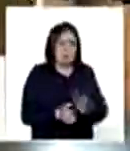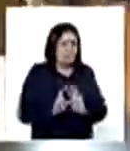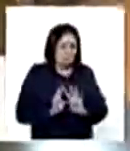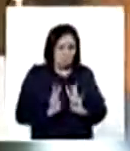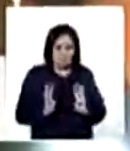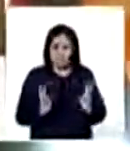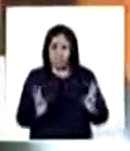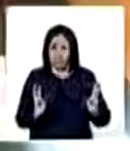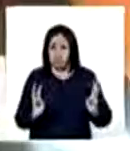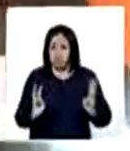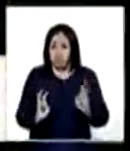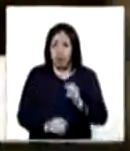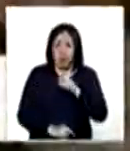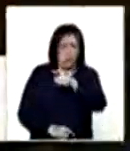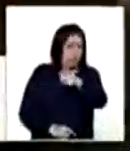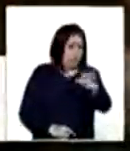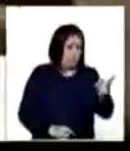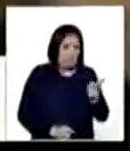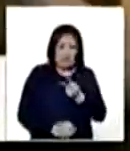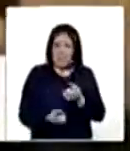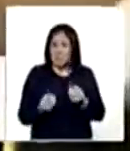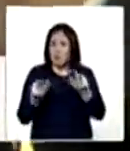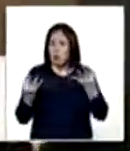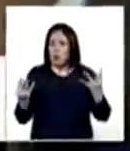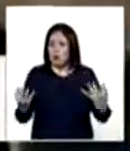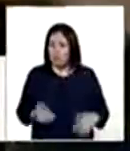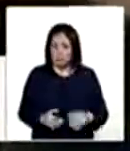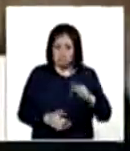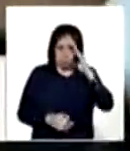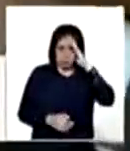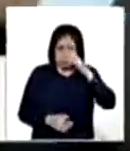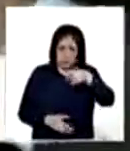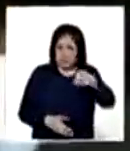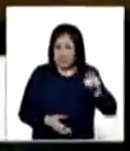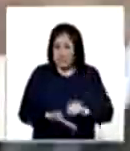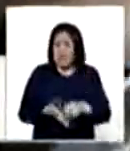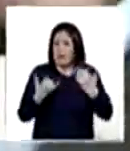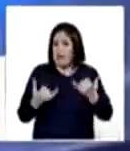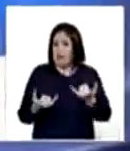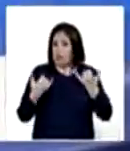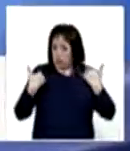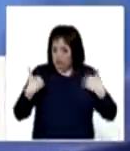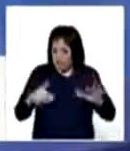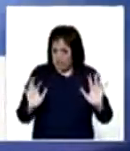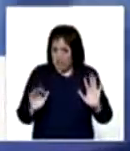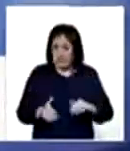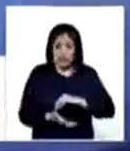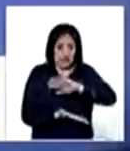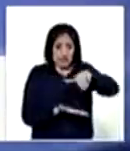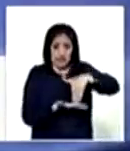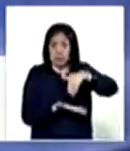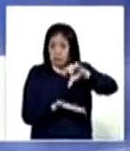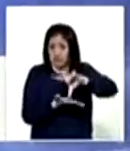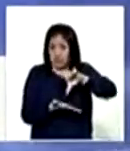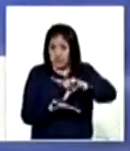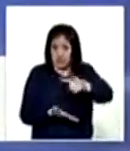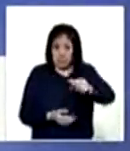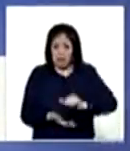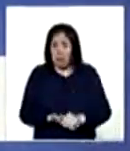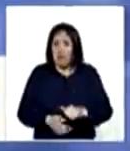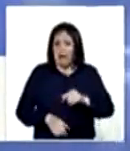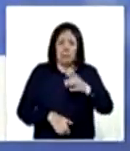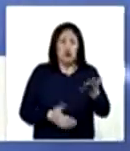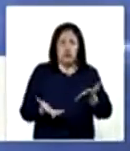cerco. Miren la cantidad de agentes de la Policía Nacional ahora ya en el cercado de Lima, exactamente